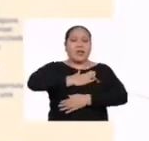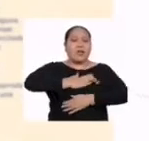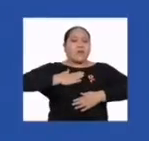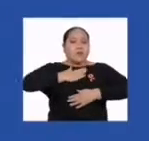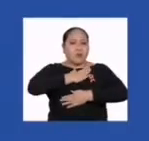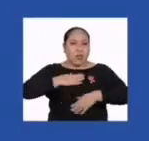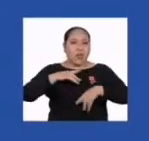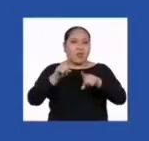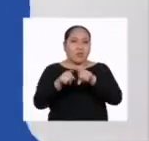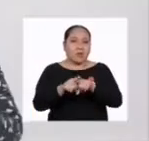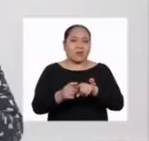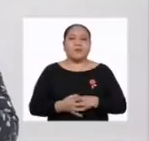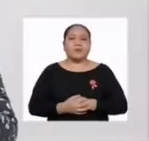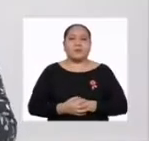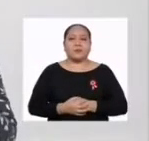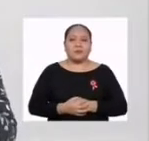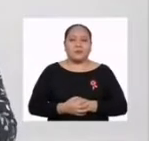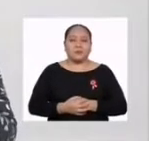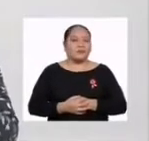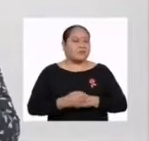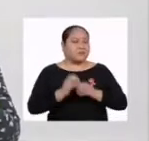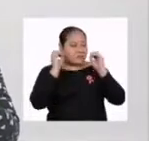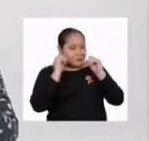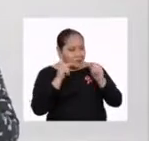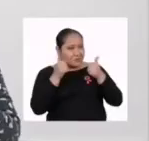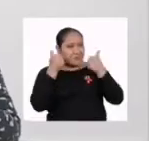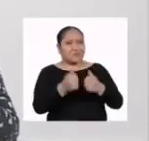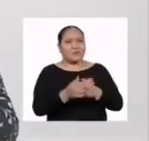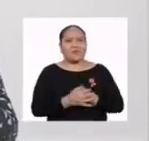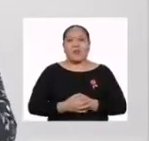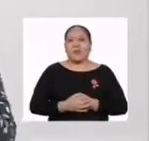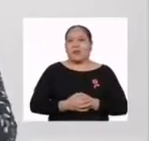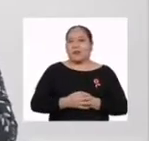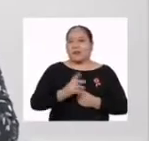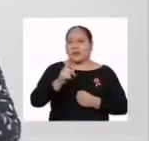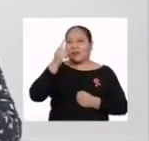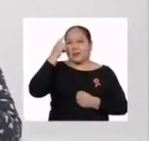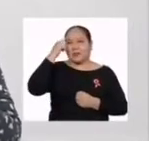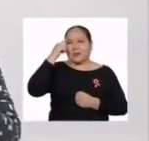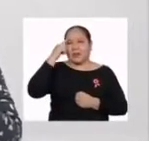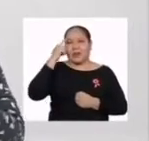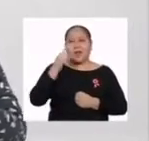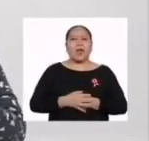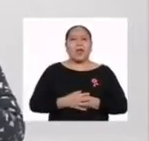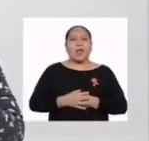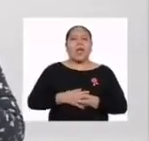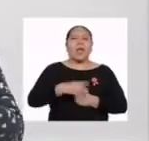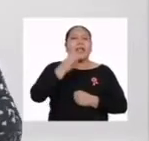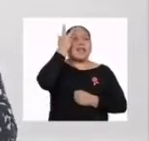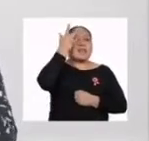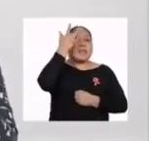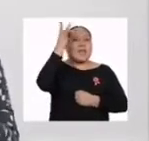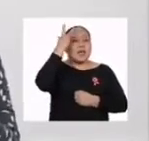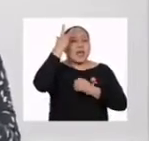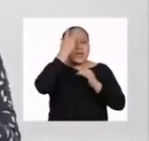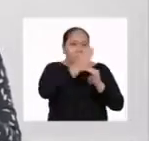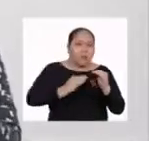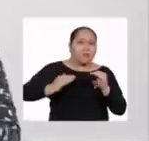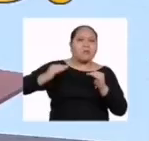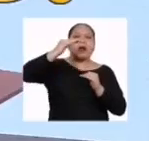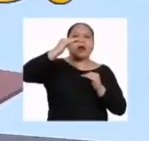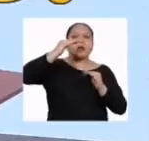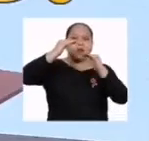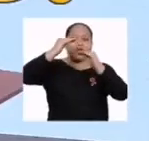tiempo. Muy bien. ¿Qué significa que el intelectual se haya superpuesto sobre lo